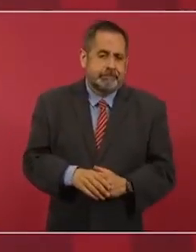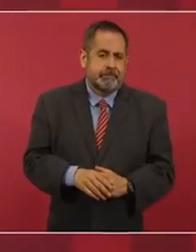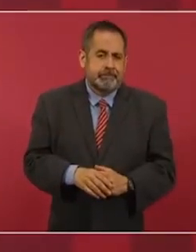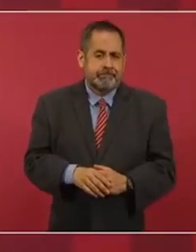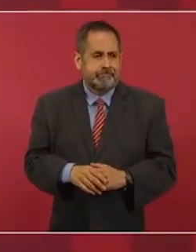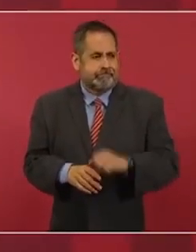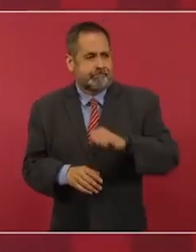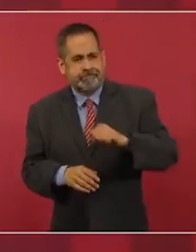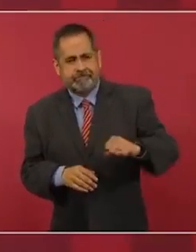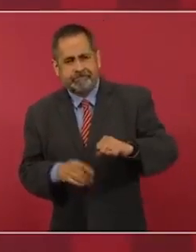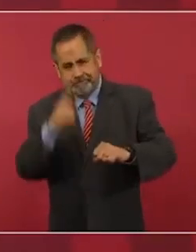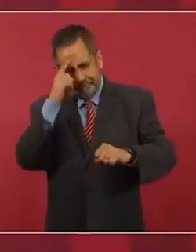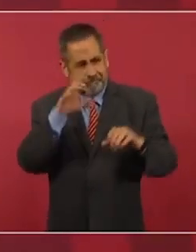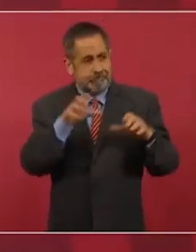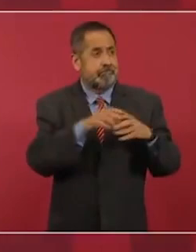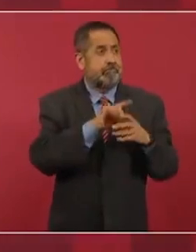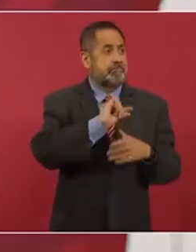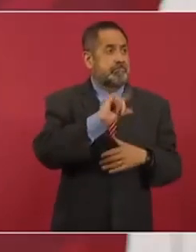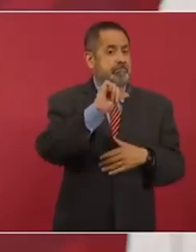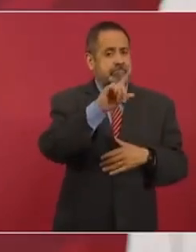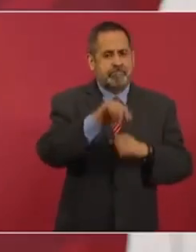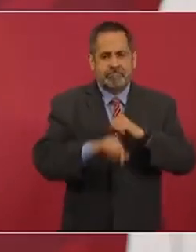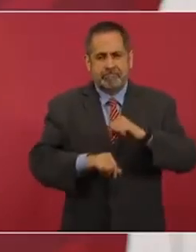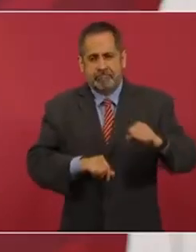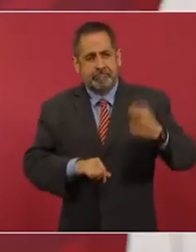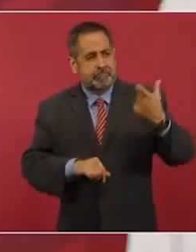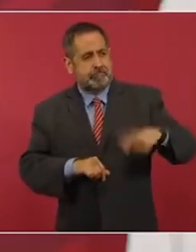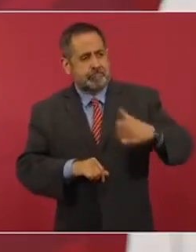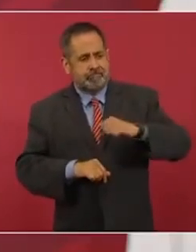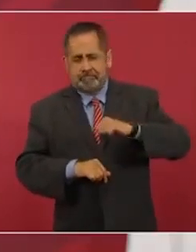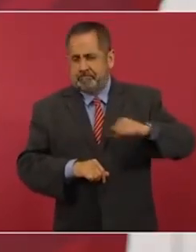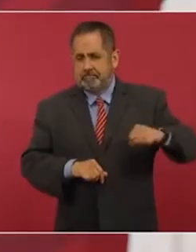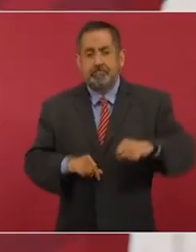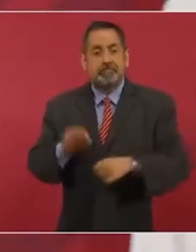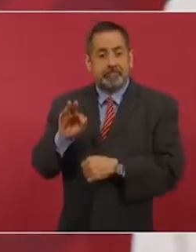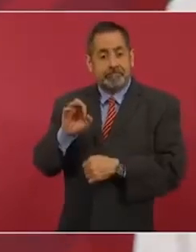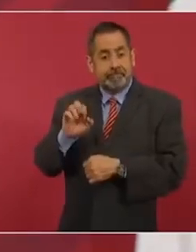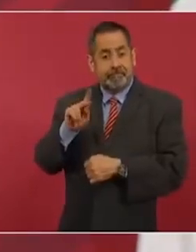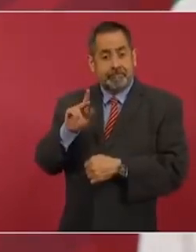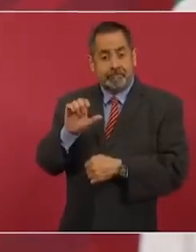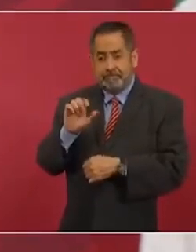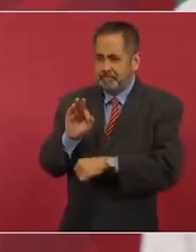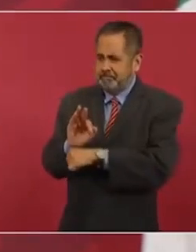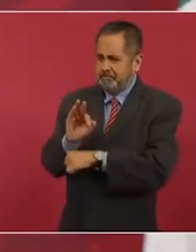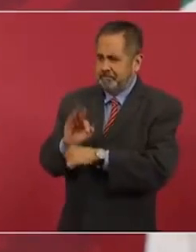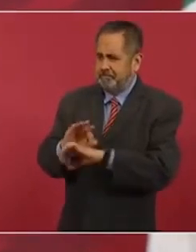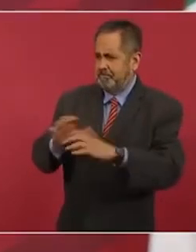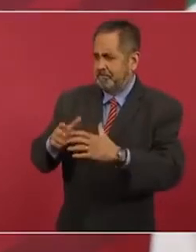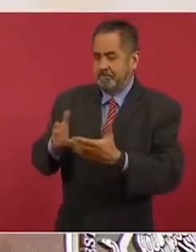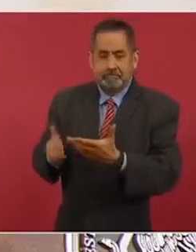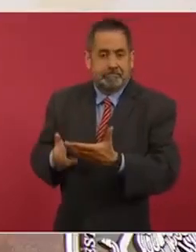de los aristócratas hacendados de esa época.